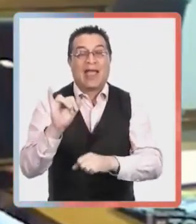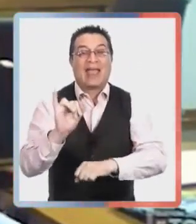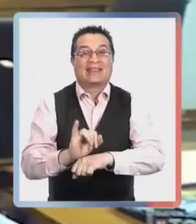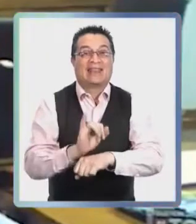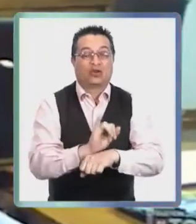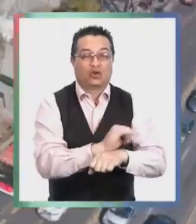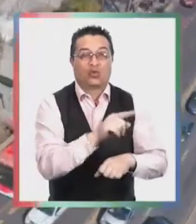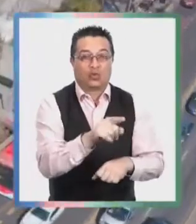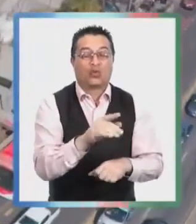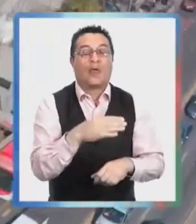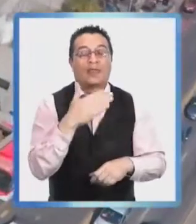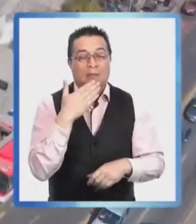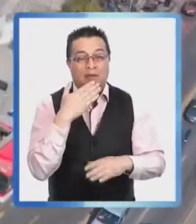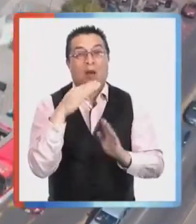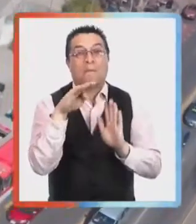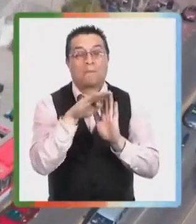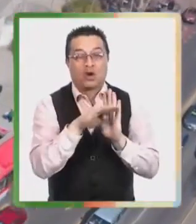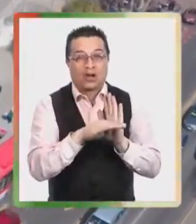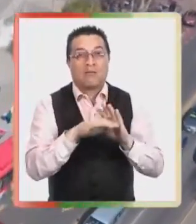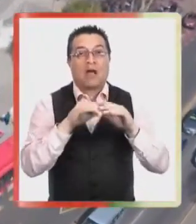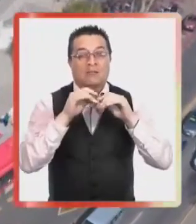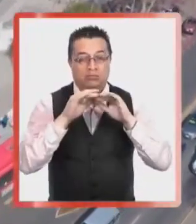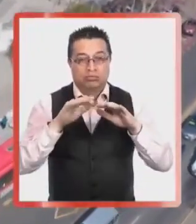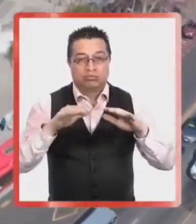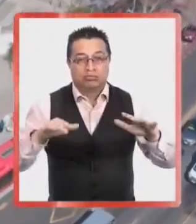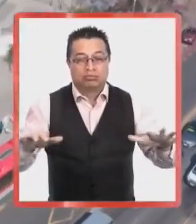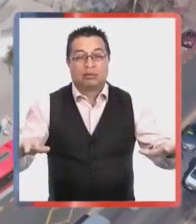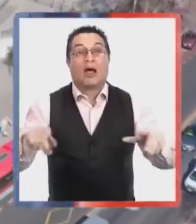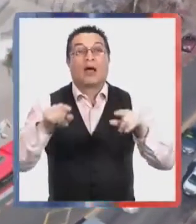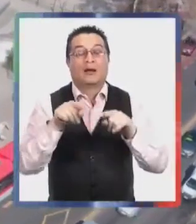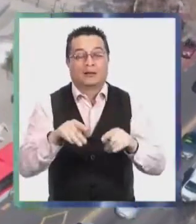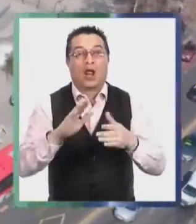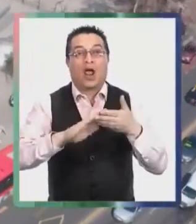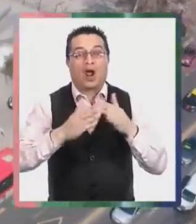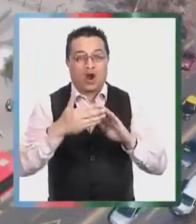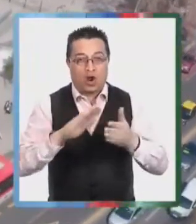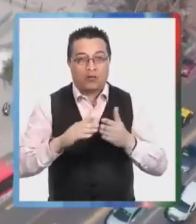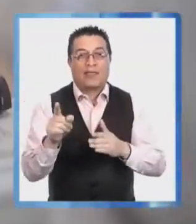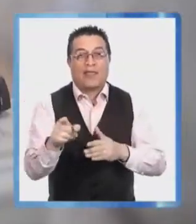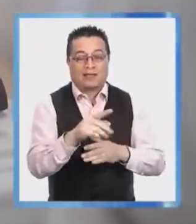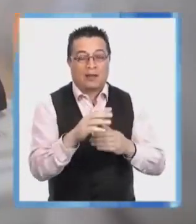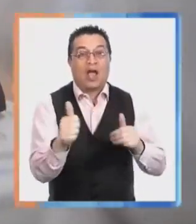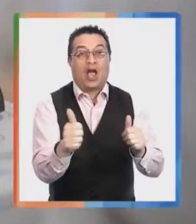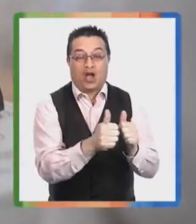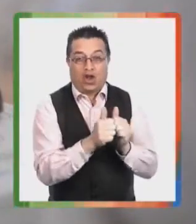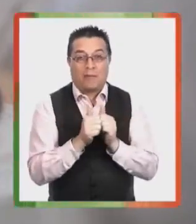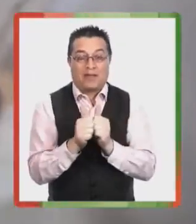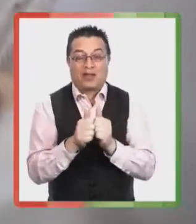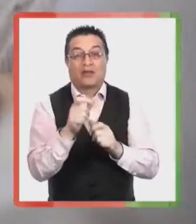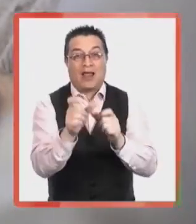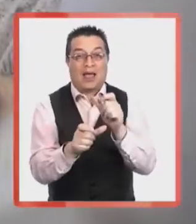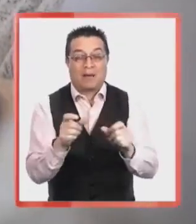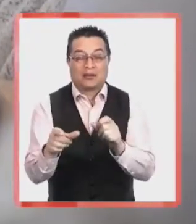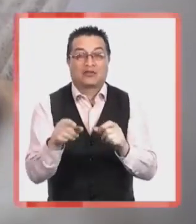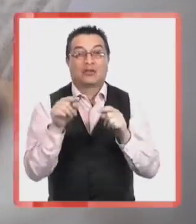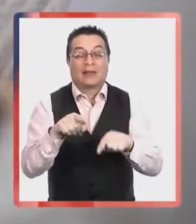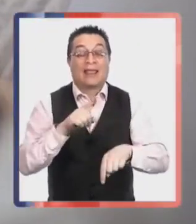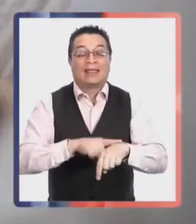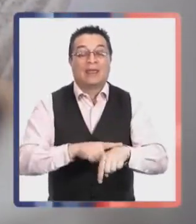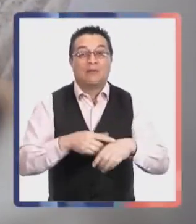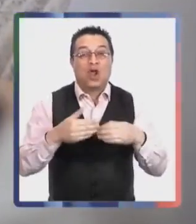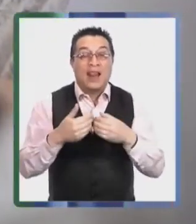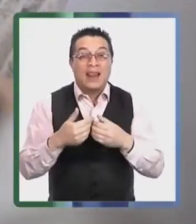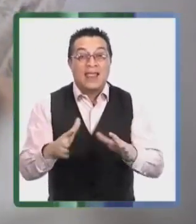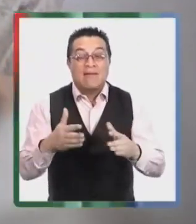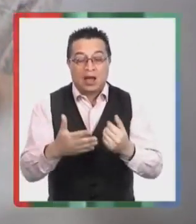en los institutos hasta programas de despliegue en con la comunidad acierto acompañando a los pacientes no